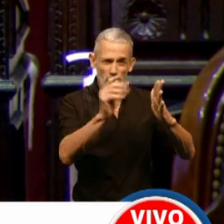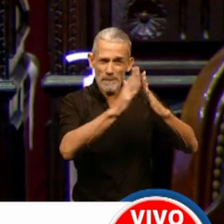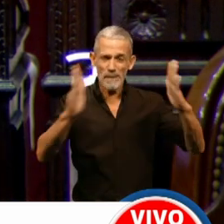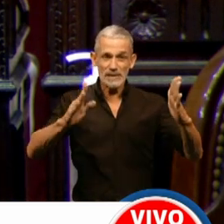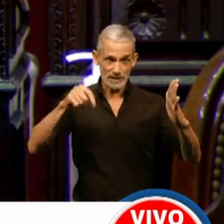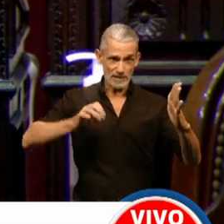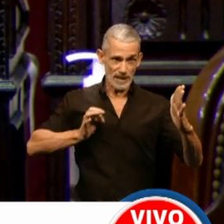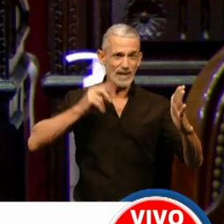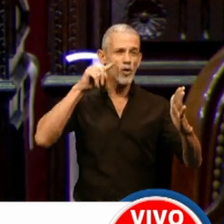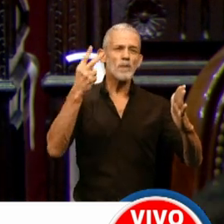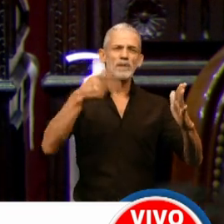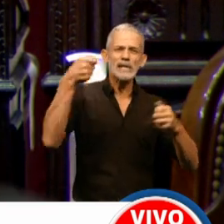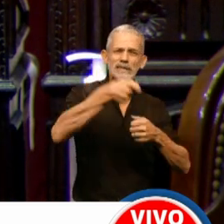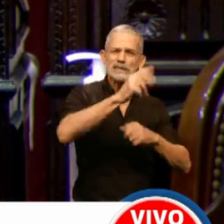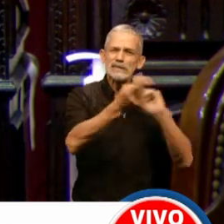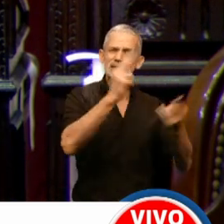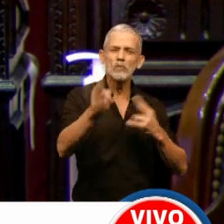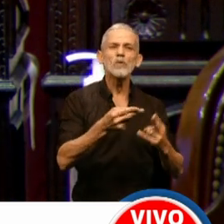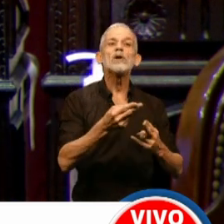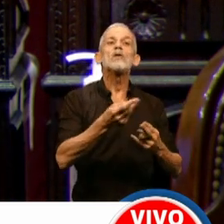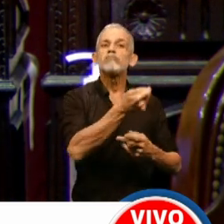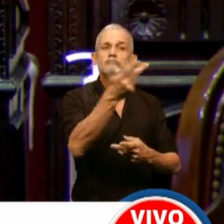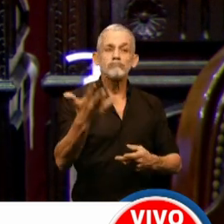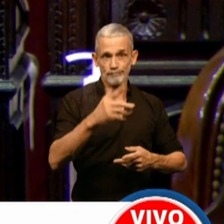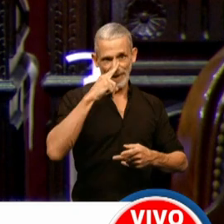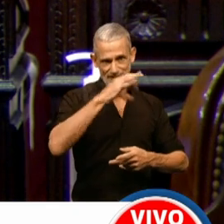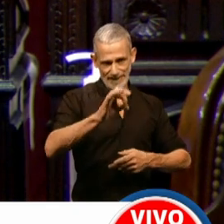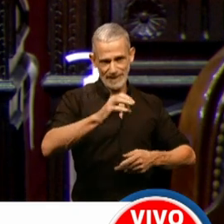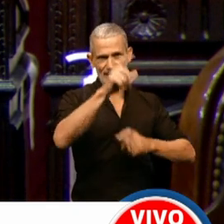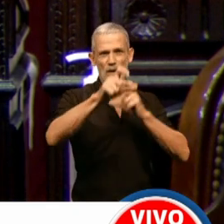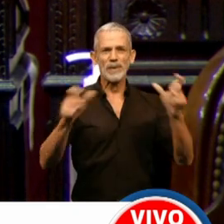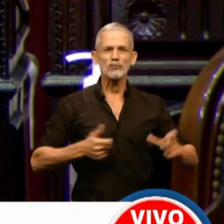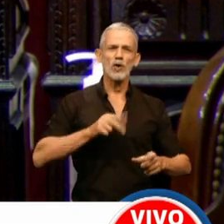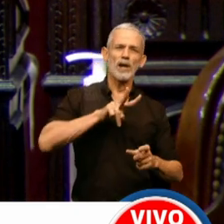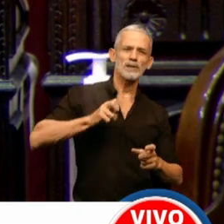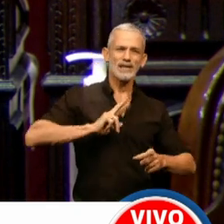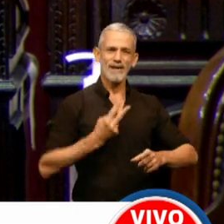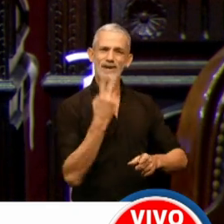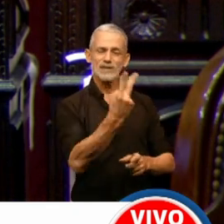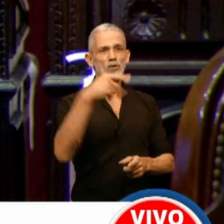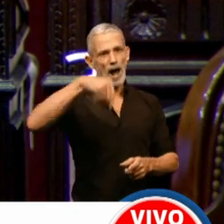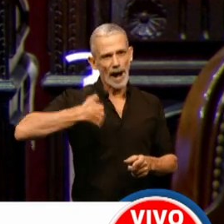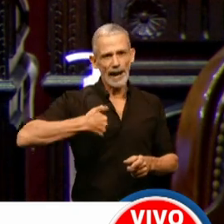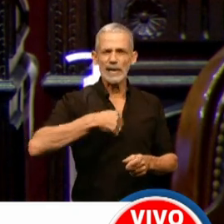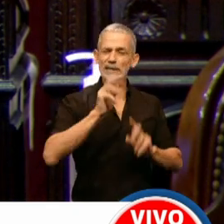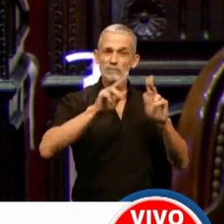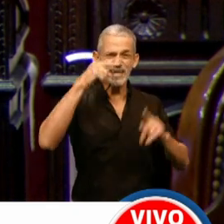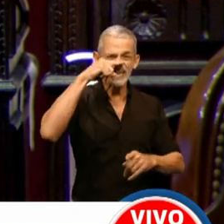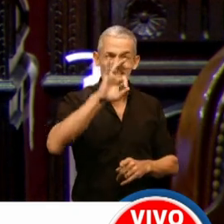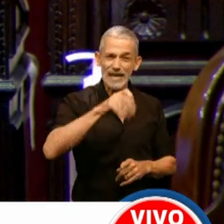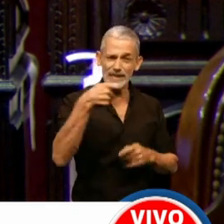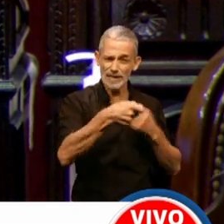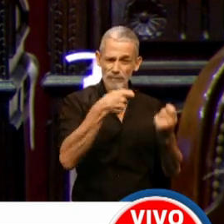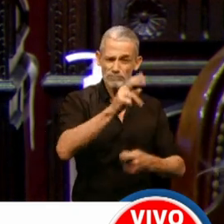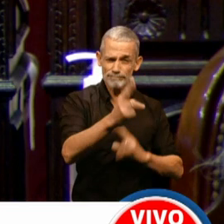2021 fueron asesinadas casi 70 feminidades travestis y trans en nuestro país un dato que nos